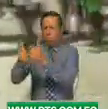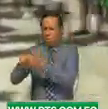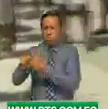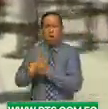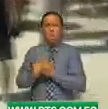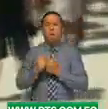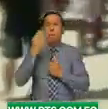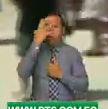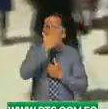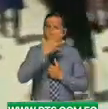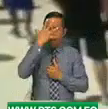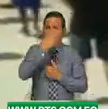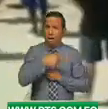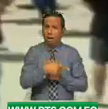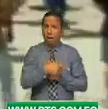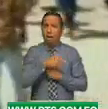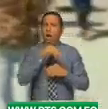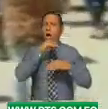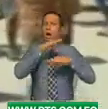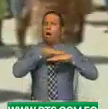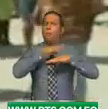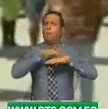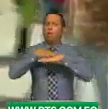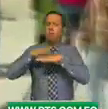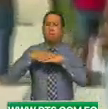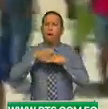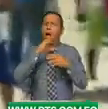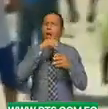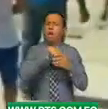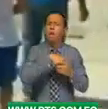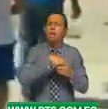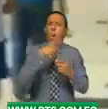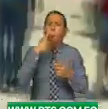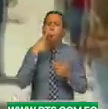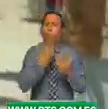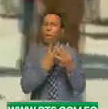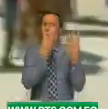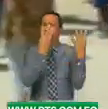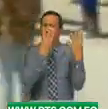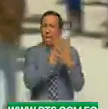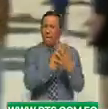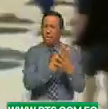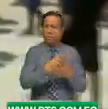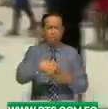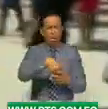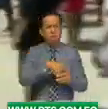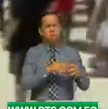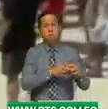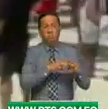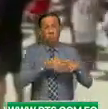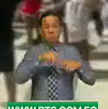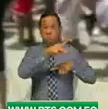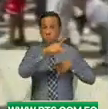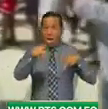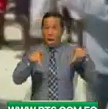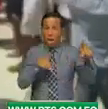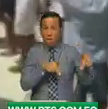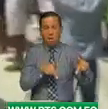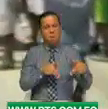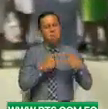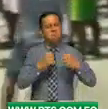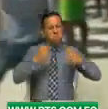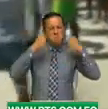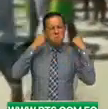Esmeraldas, las alertas se activaron. Los reos de la cárcel de varones salieron a los patios. Rechazan ciertas medidas